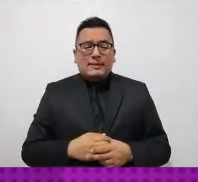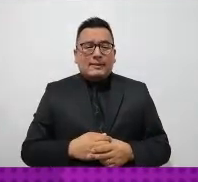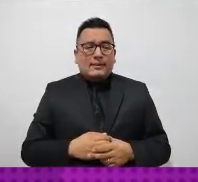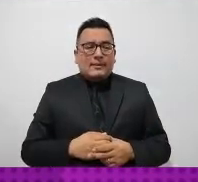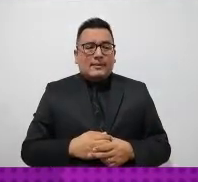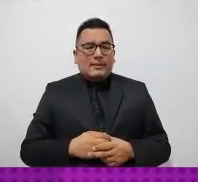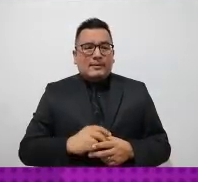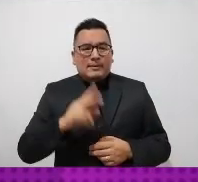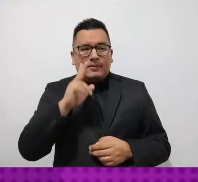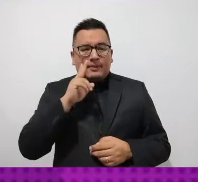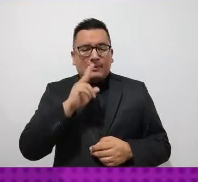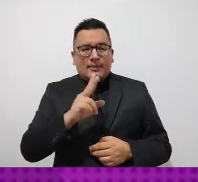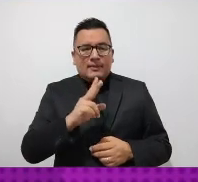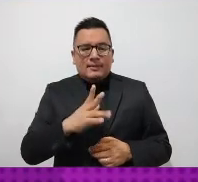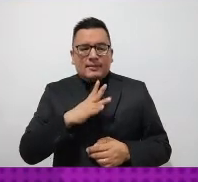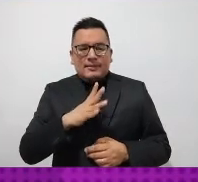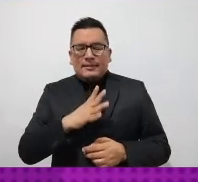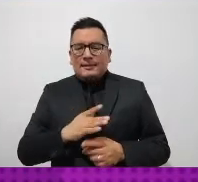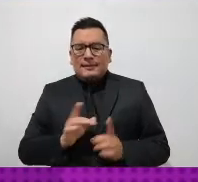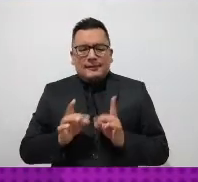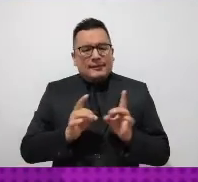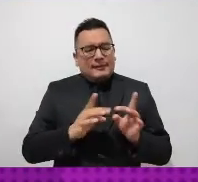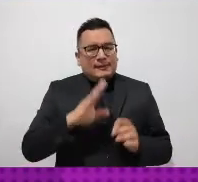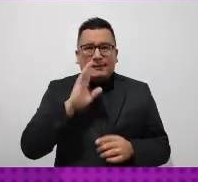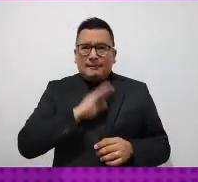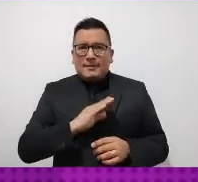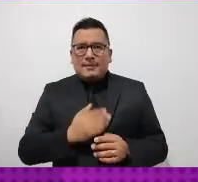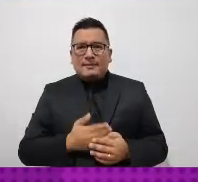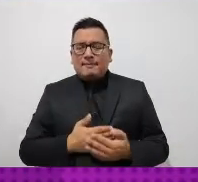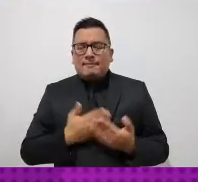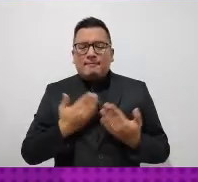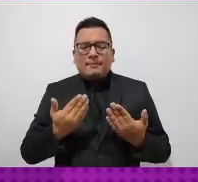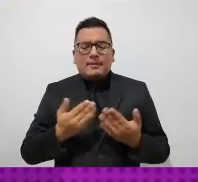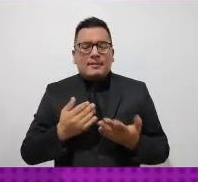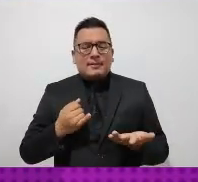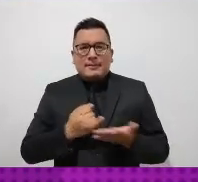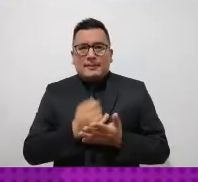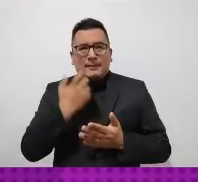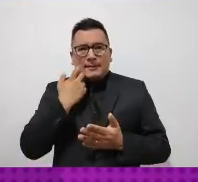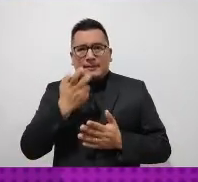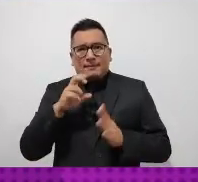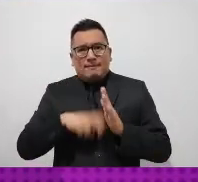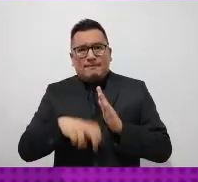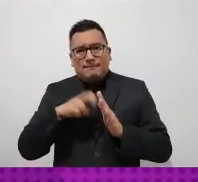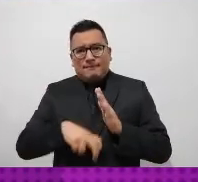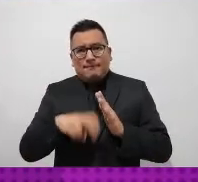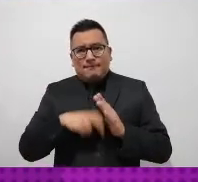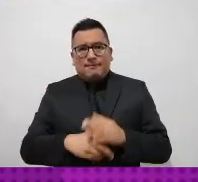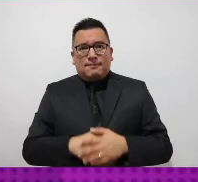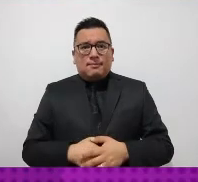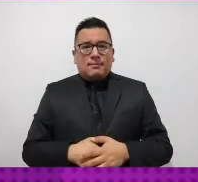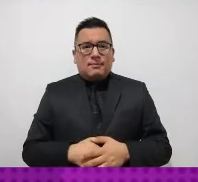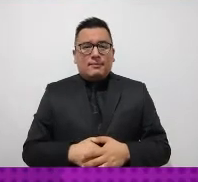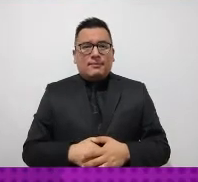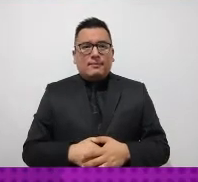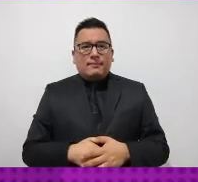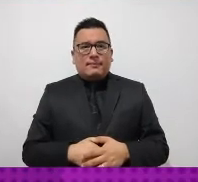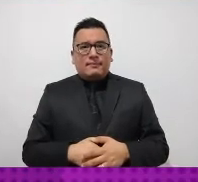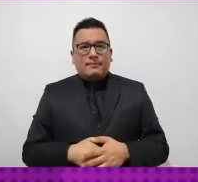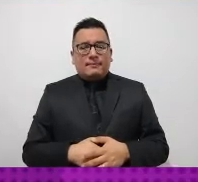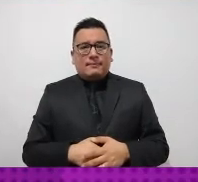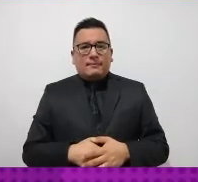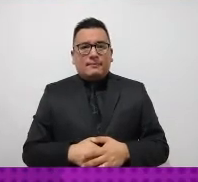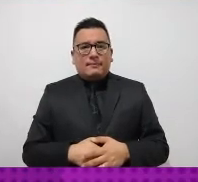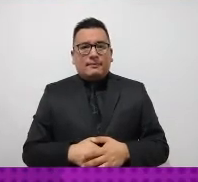de que existe una situación que no es correcta y ahora sí se decidan a denunciar o a señalar este tipo de